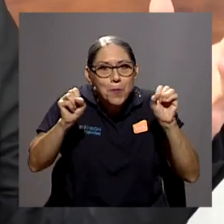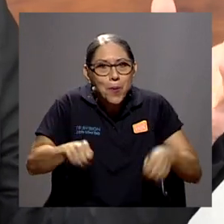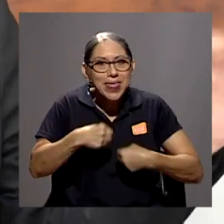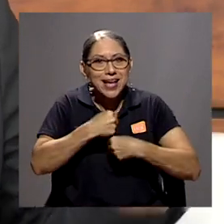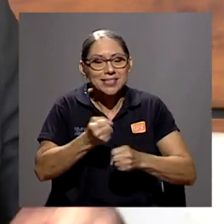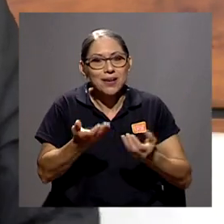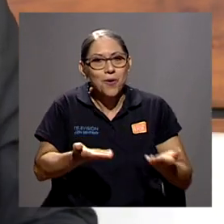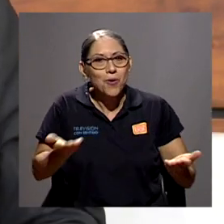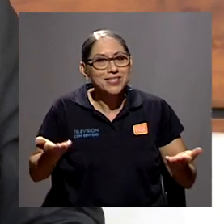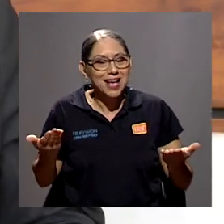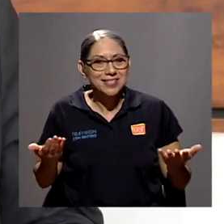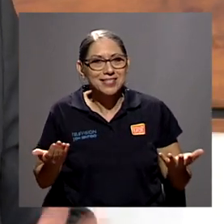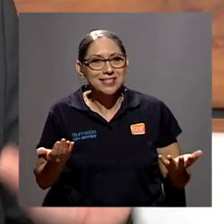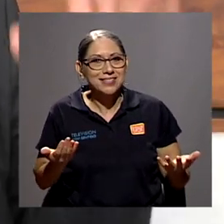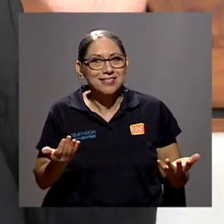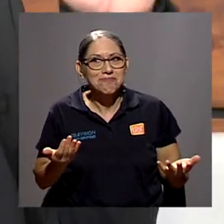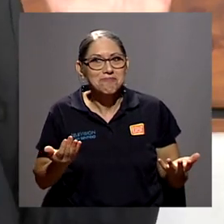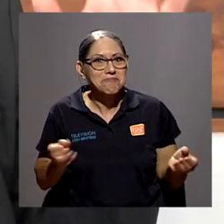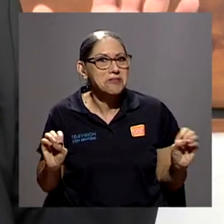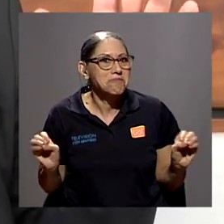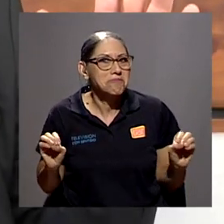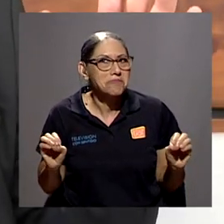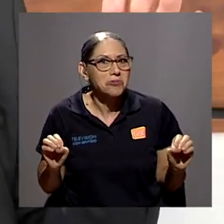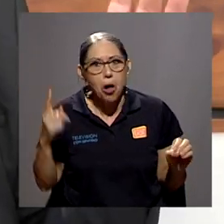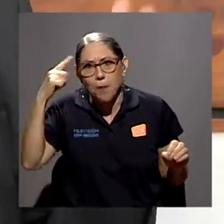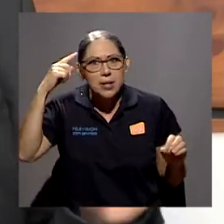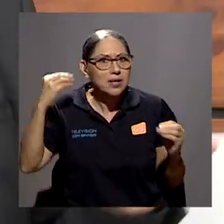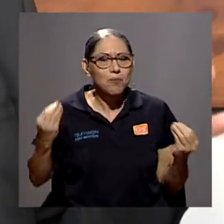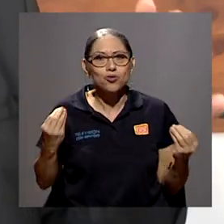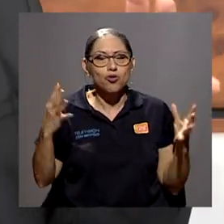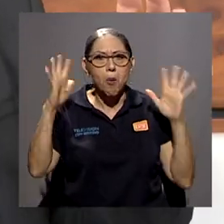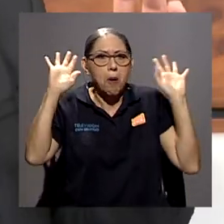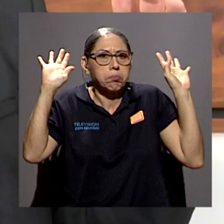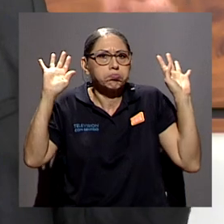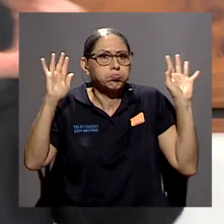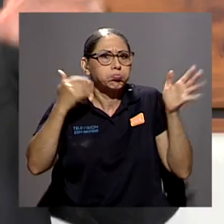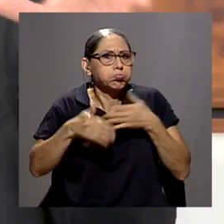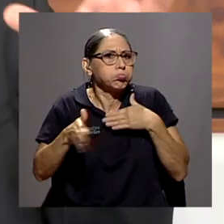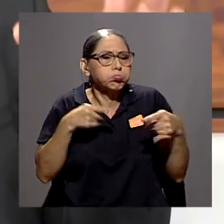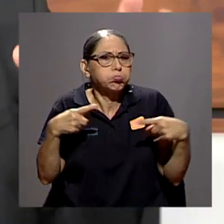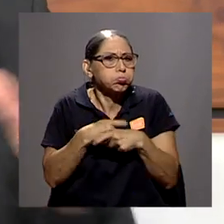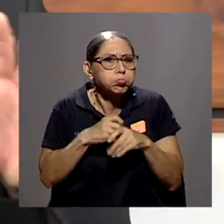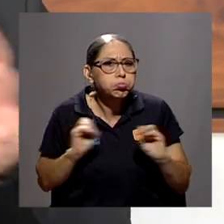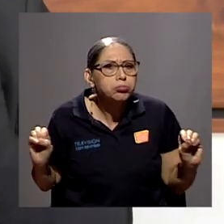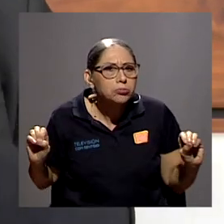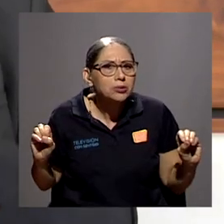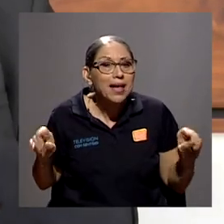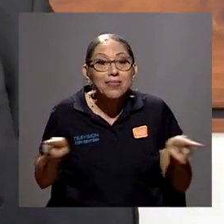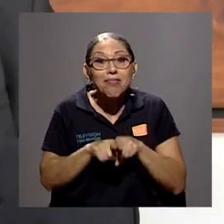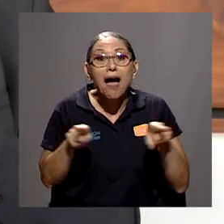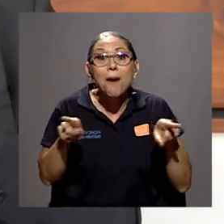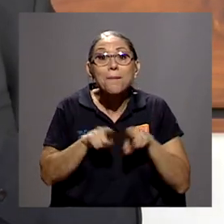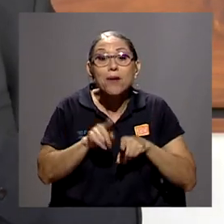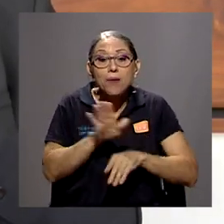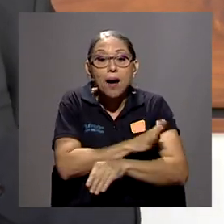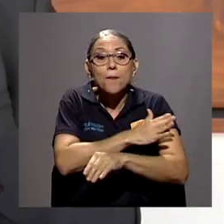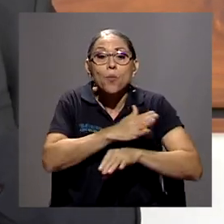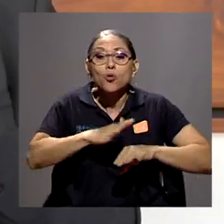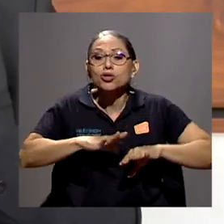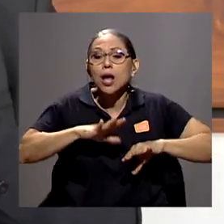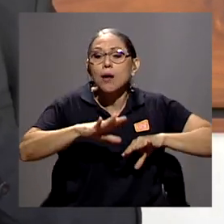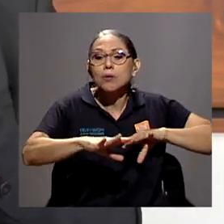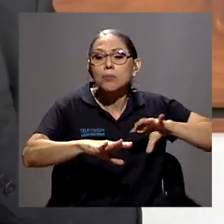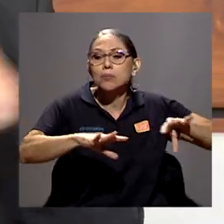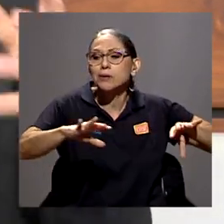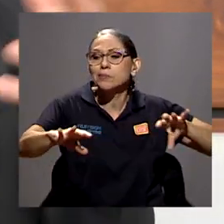este sin sin pensarlo mucho ahora está la espacialidad de la música es algo que nosotros